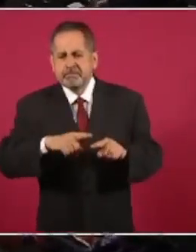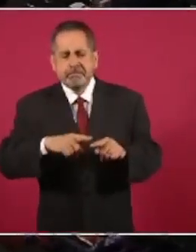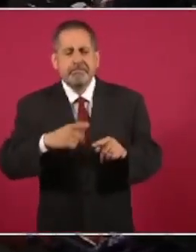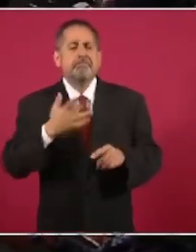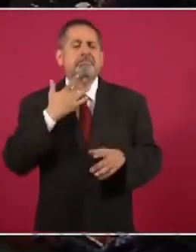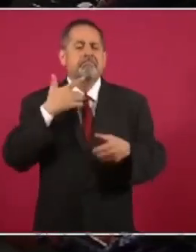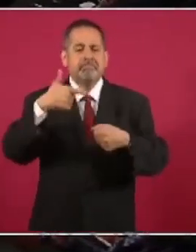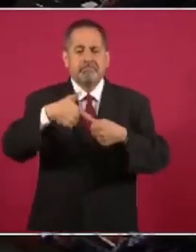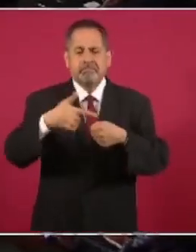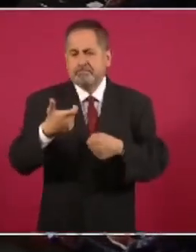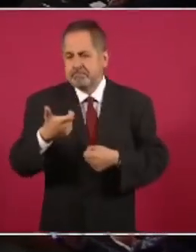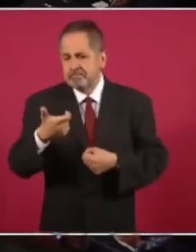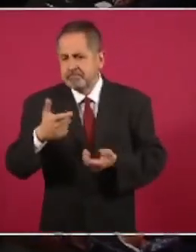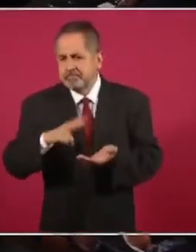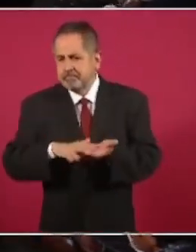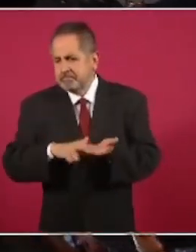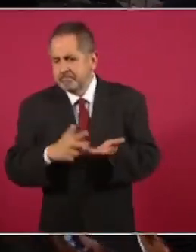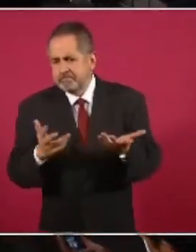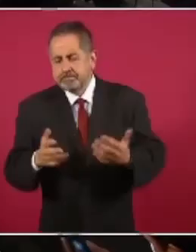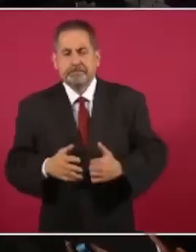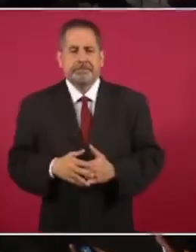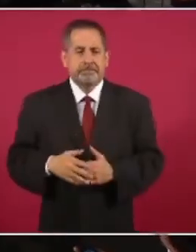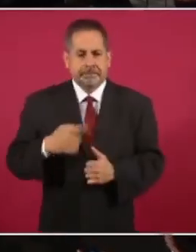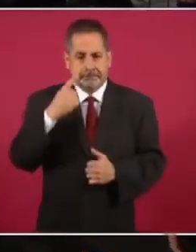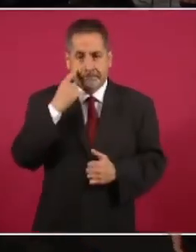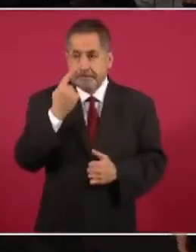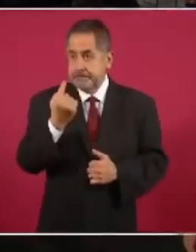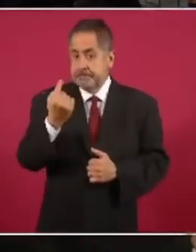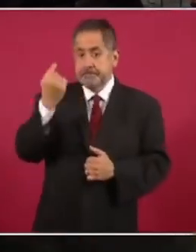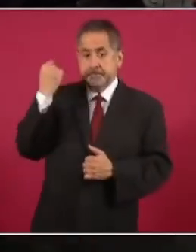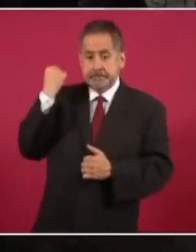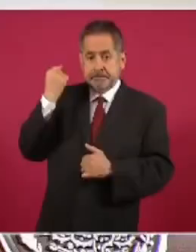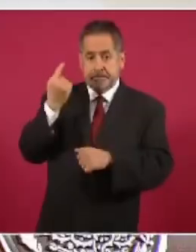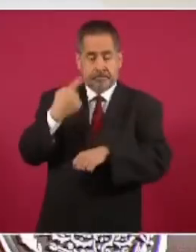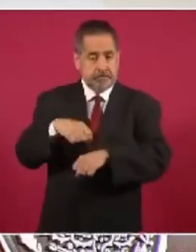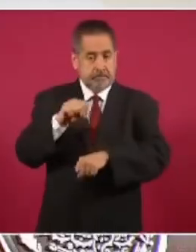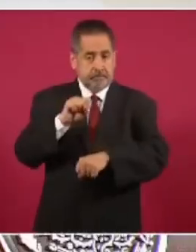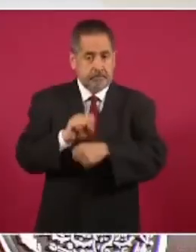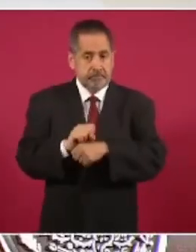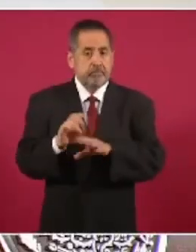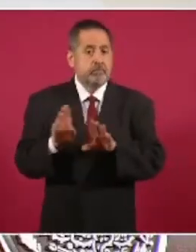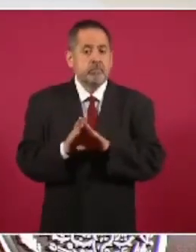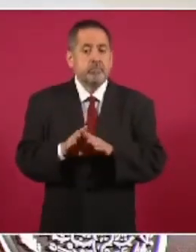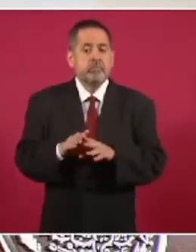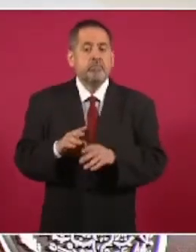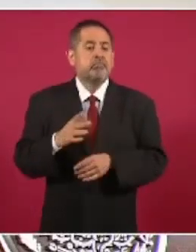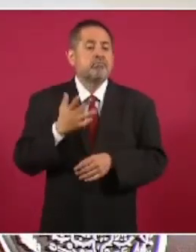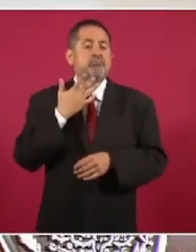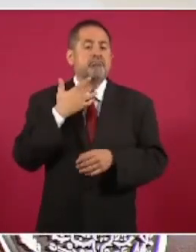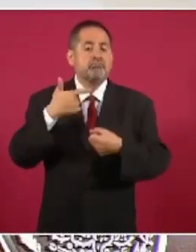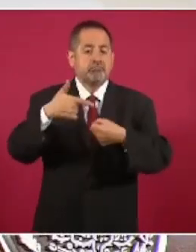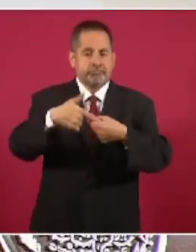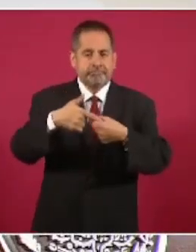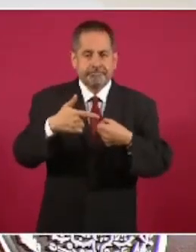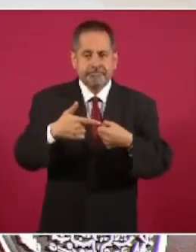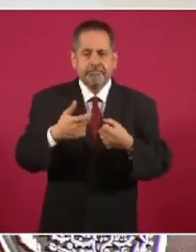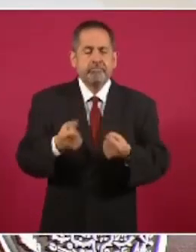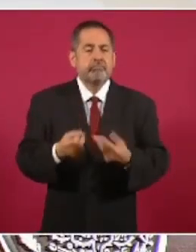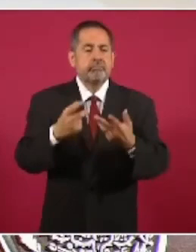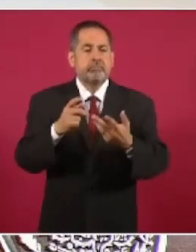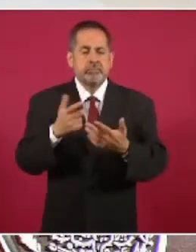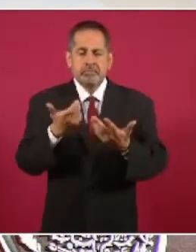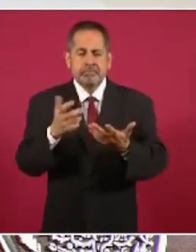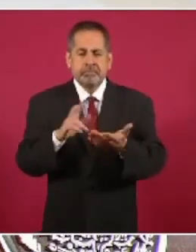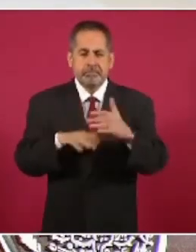Vamos a iniciar viendo que la semana pasada el promedio de la gasolina regular fue de